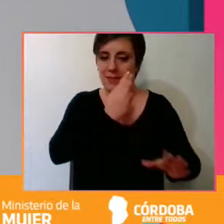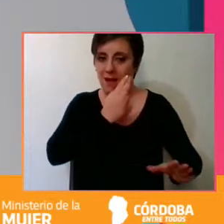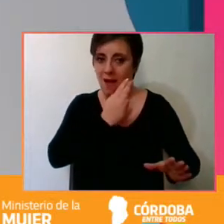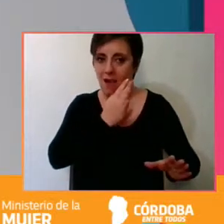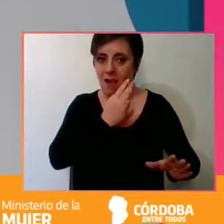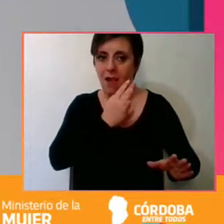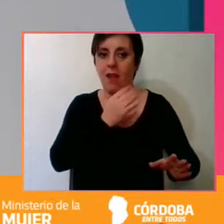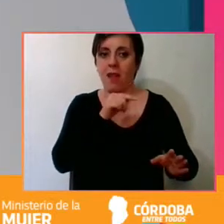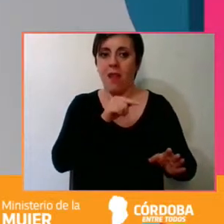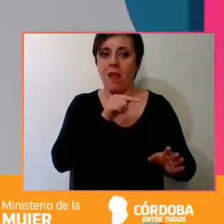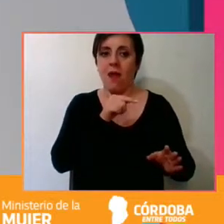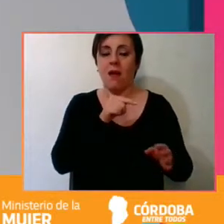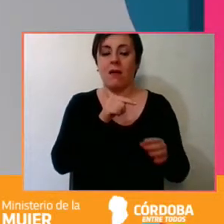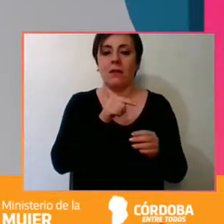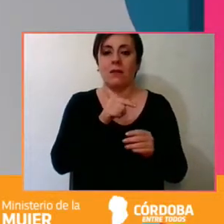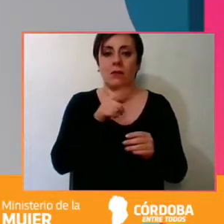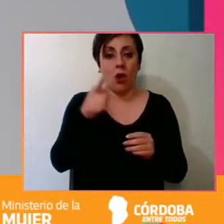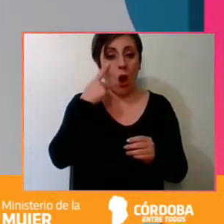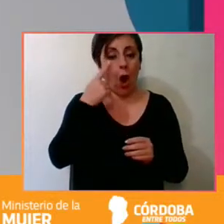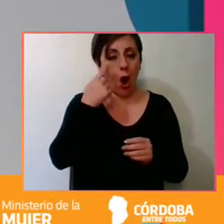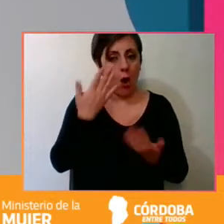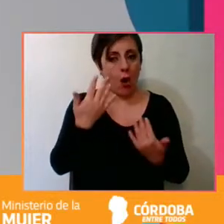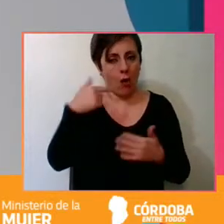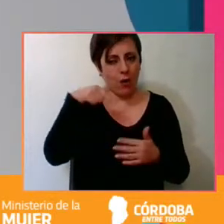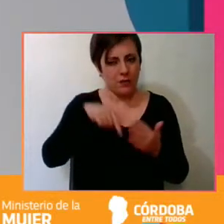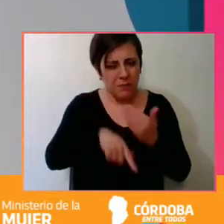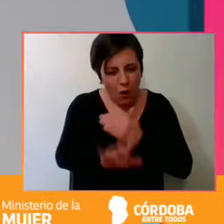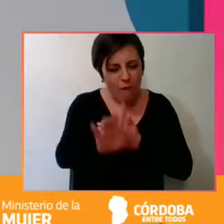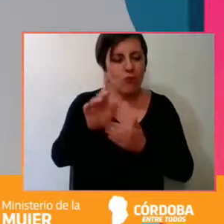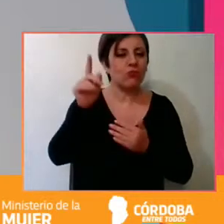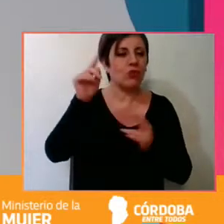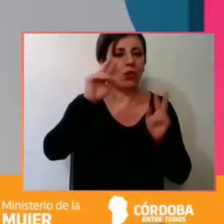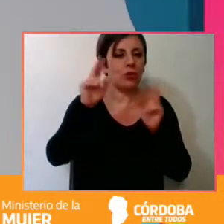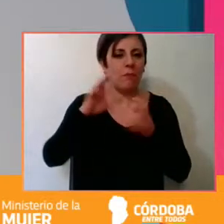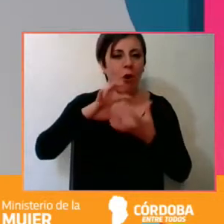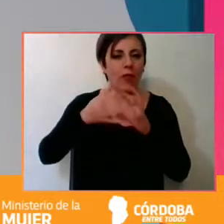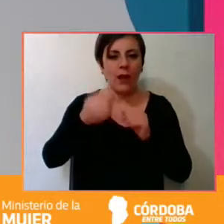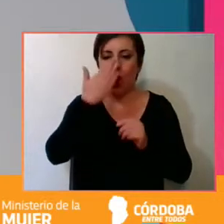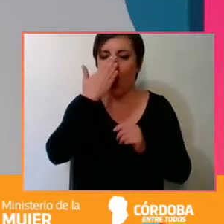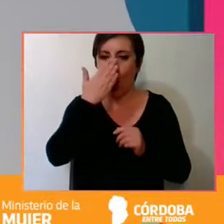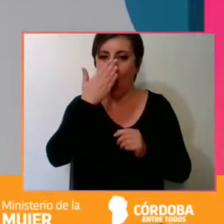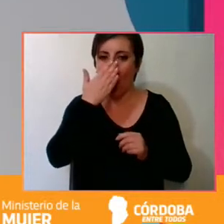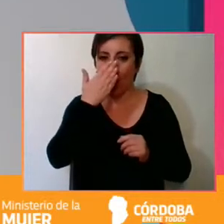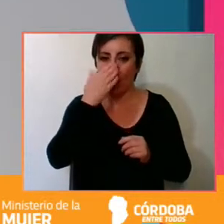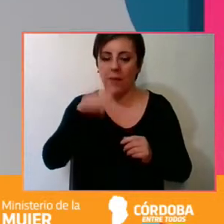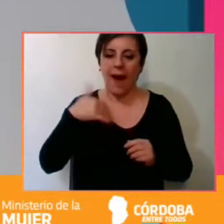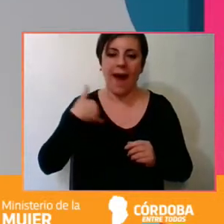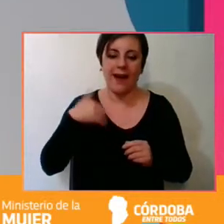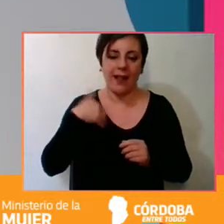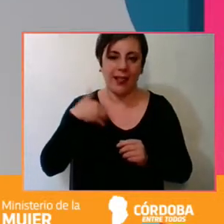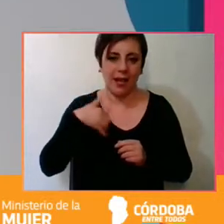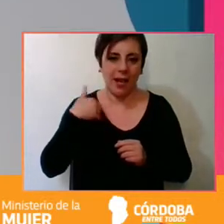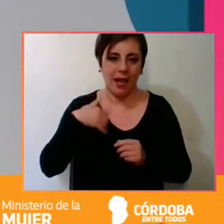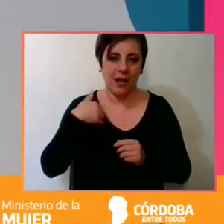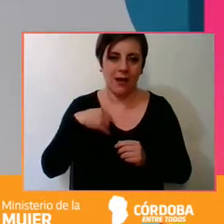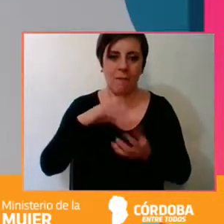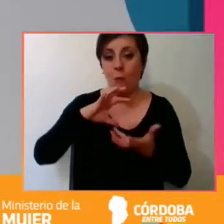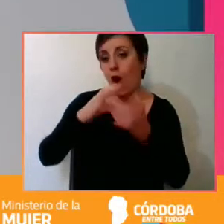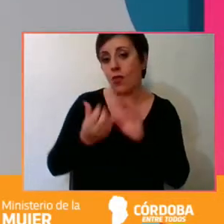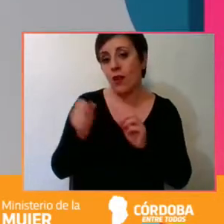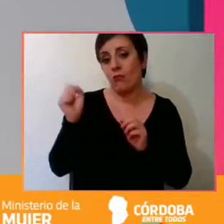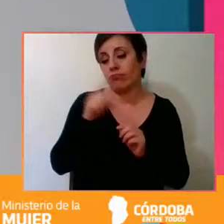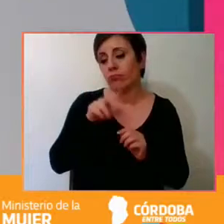a poder conocer en profundidad este modelo cordobés o modelo argentino o modelo de las